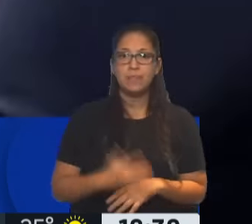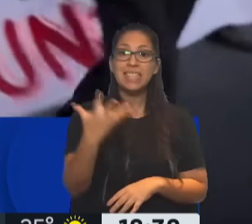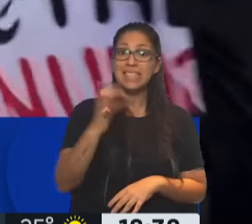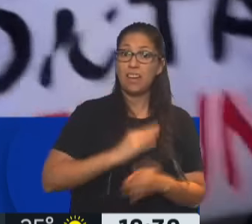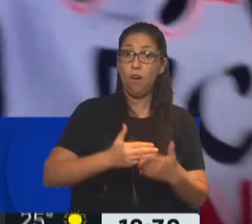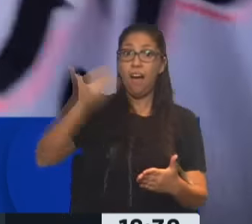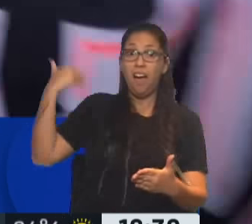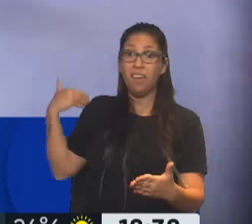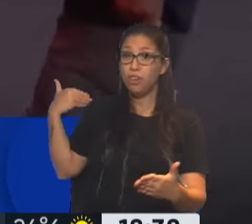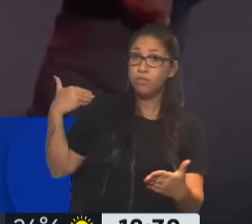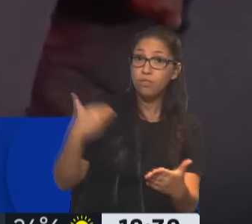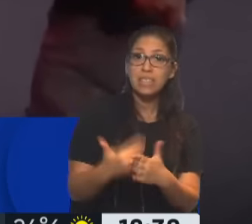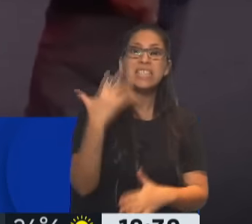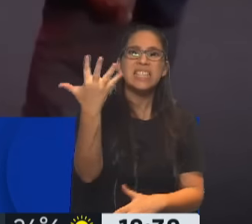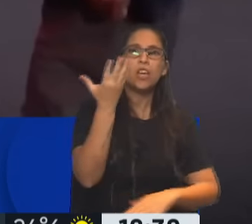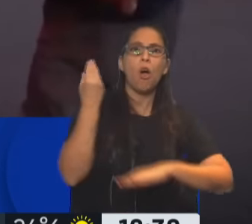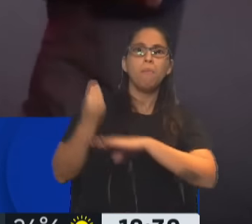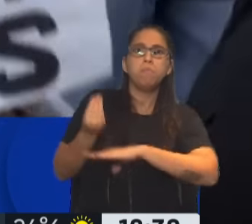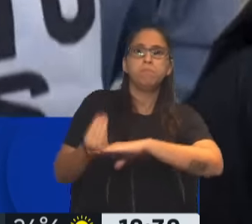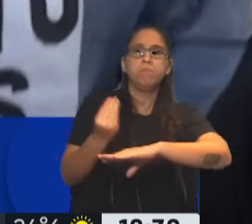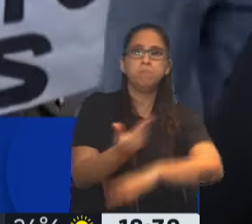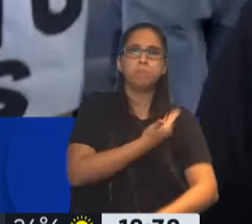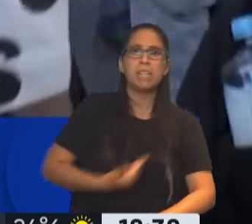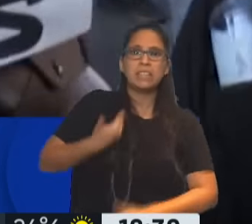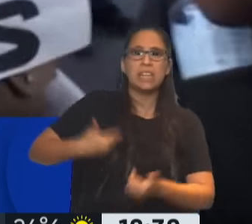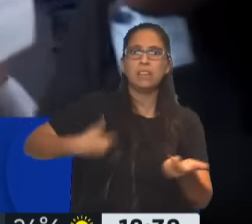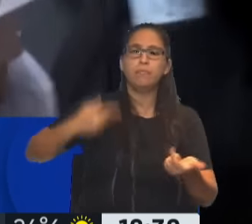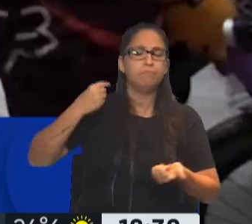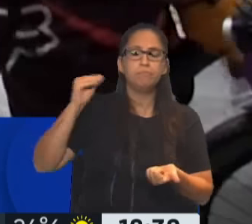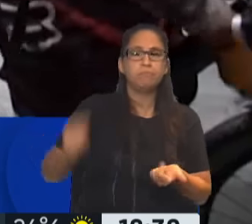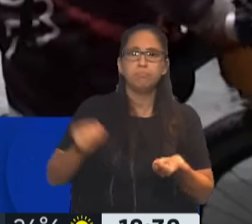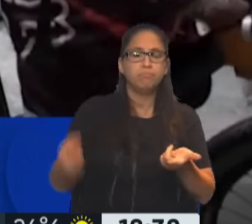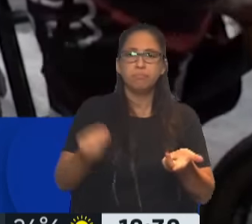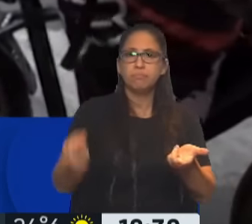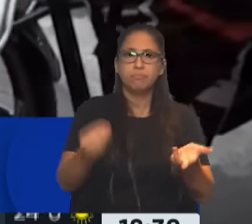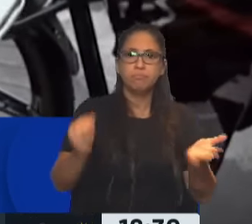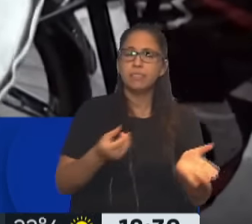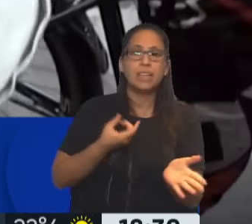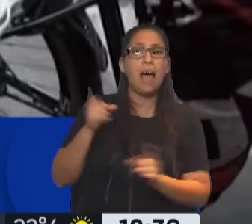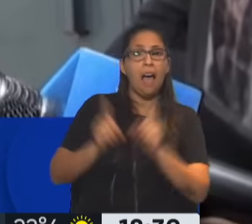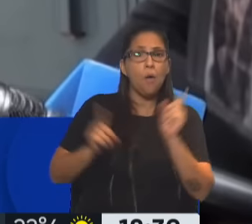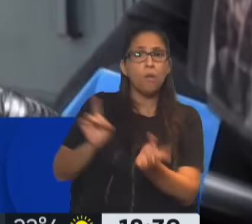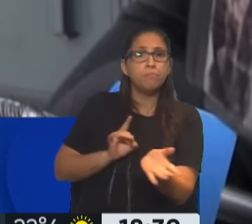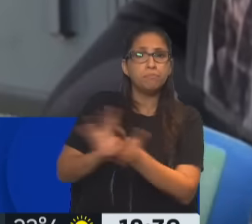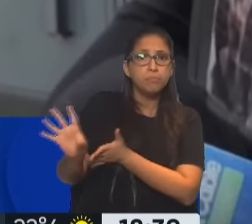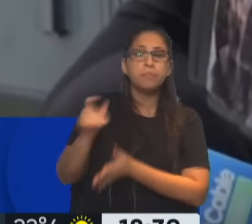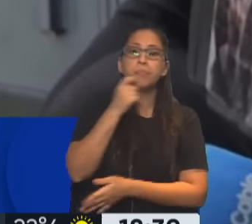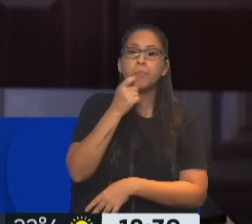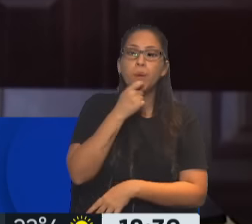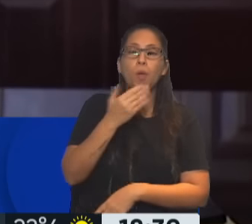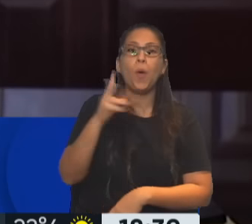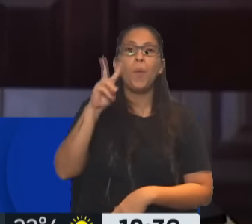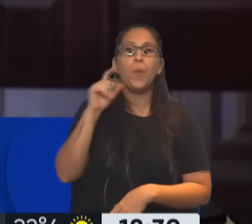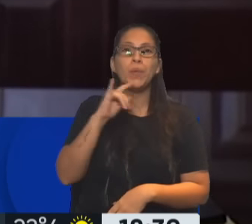Perú vio pasar 5 presidentes que no pudieron completar sus periodos. Varios fueron destituidos, como fue el caso de Martín Vizcarra y